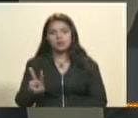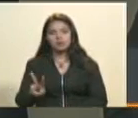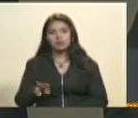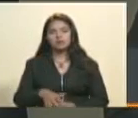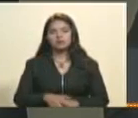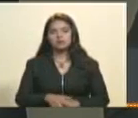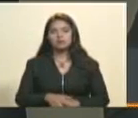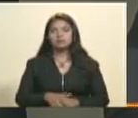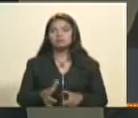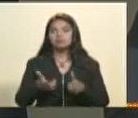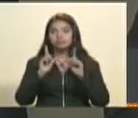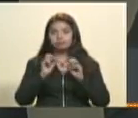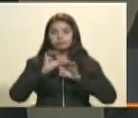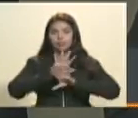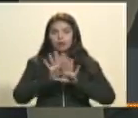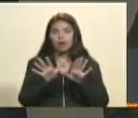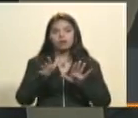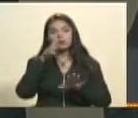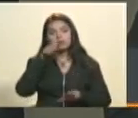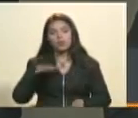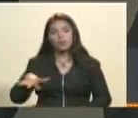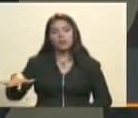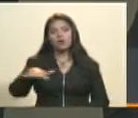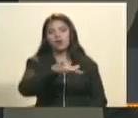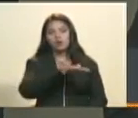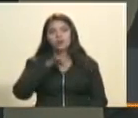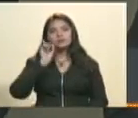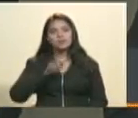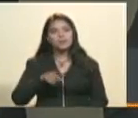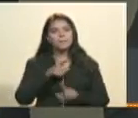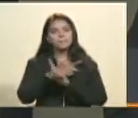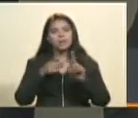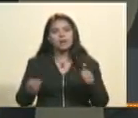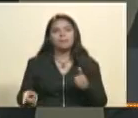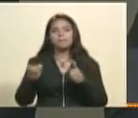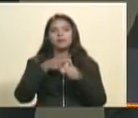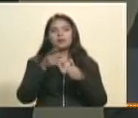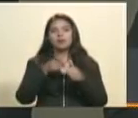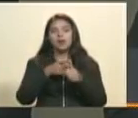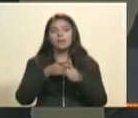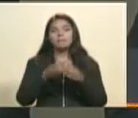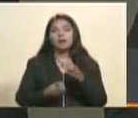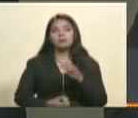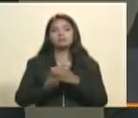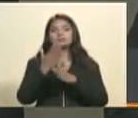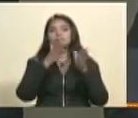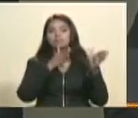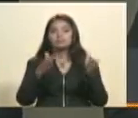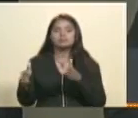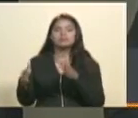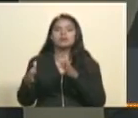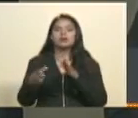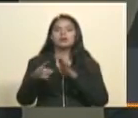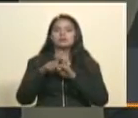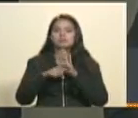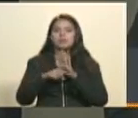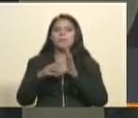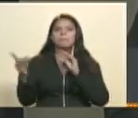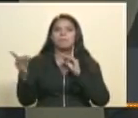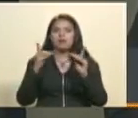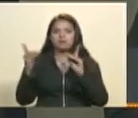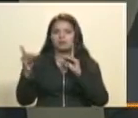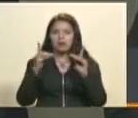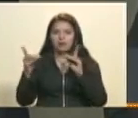la autodeterminación de nuestro pueblo y, sobre todo, para la instauración de condiciones propicias para el